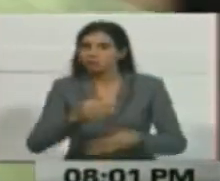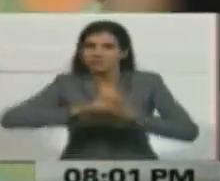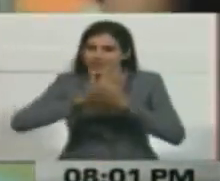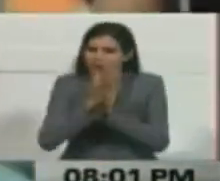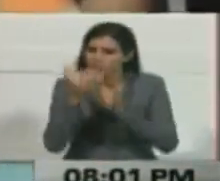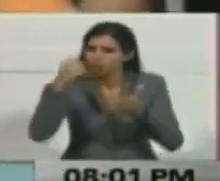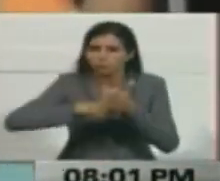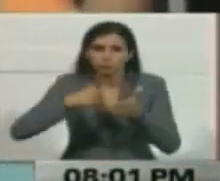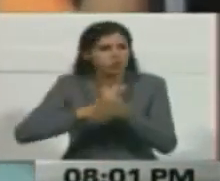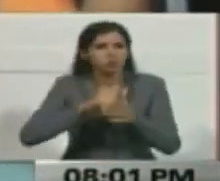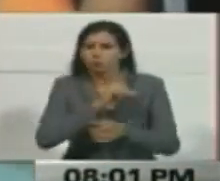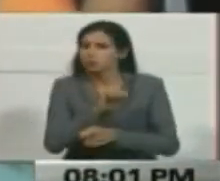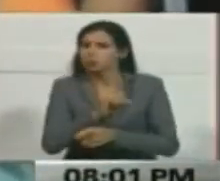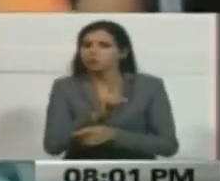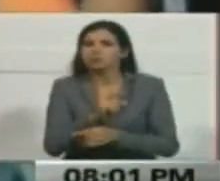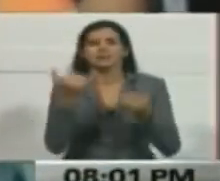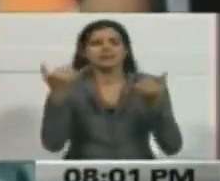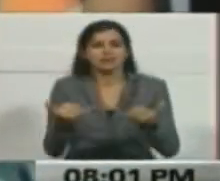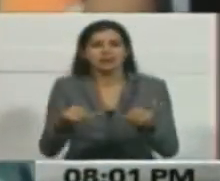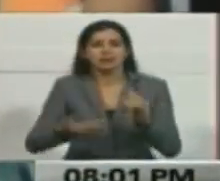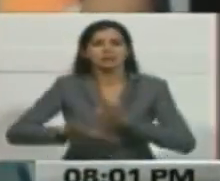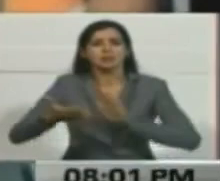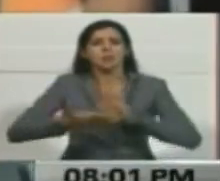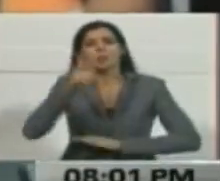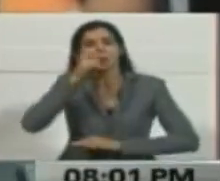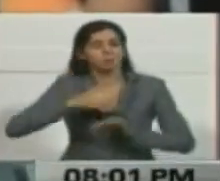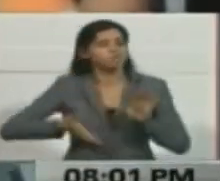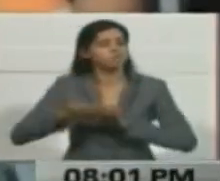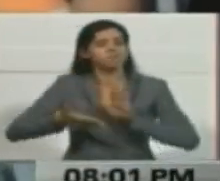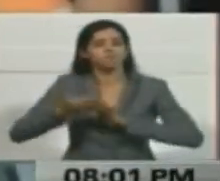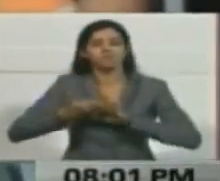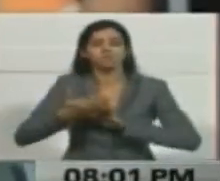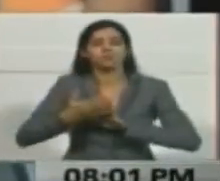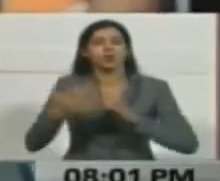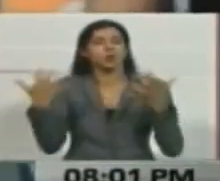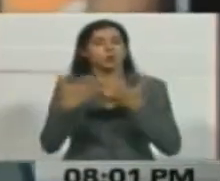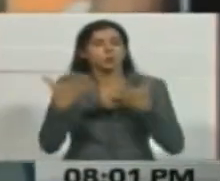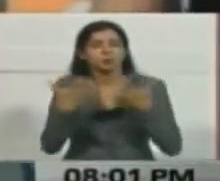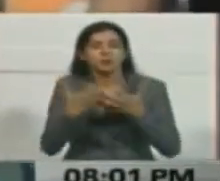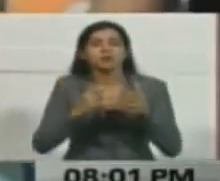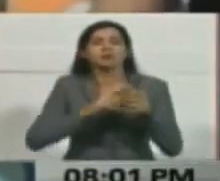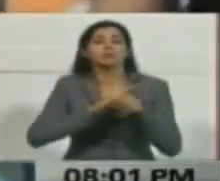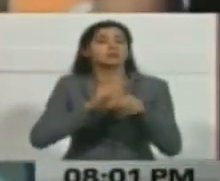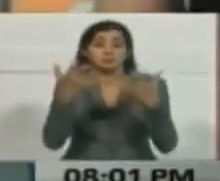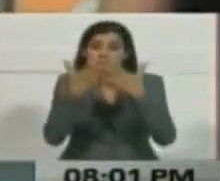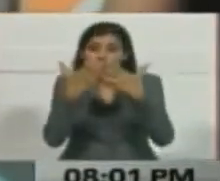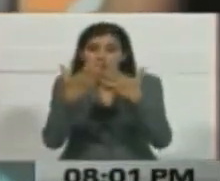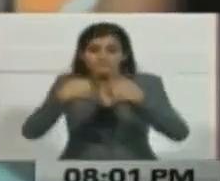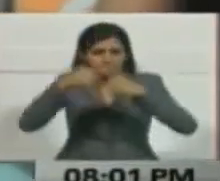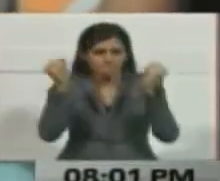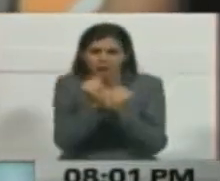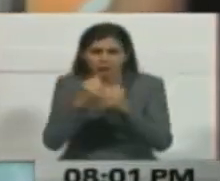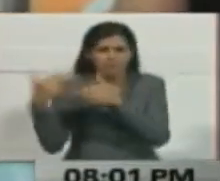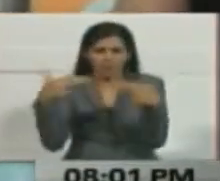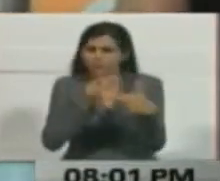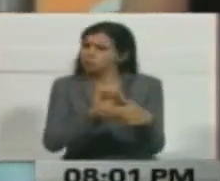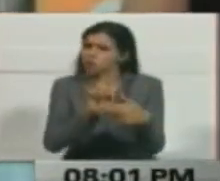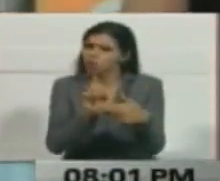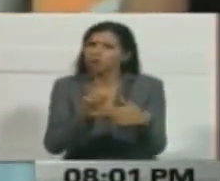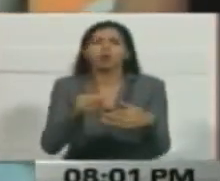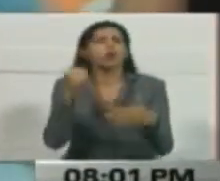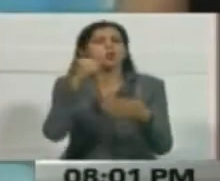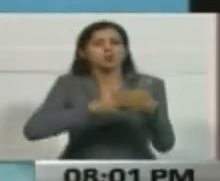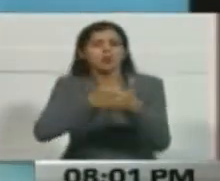que llegaría el momento de movilizar al pueblo en una gran lucha cívica, nacional, pacífica, no violenta, pero definitiva, que